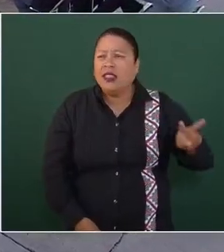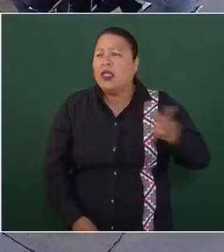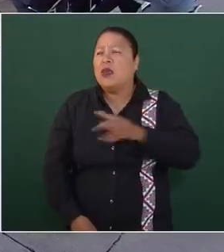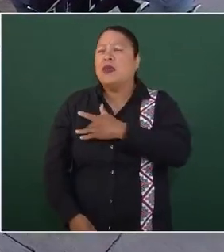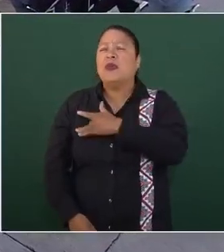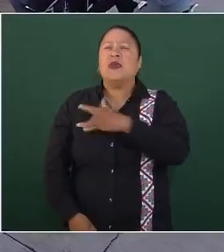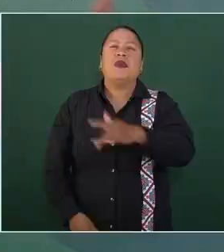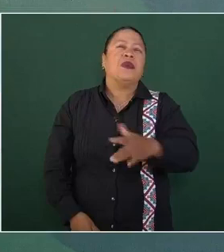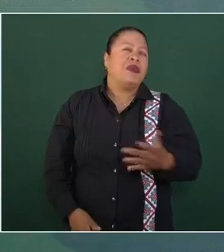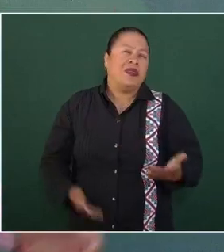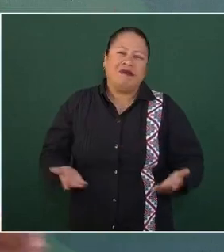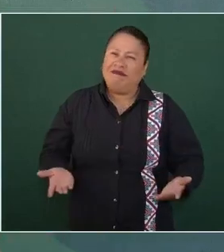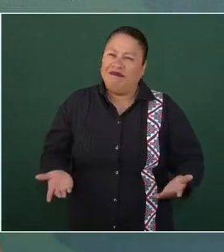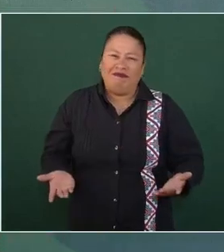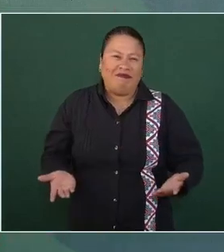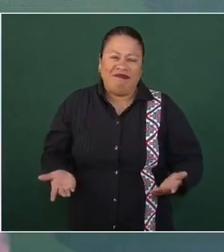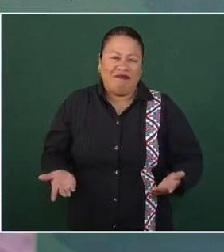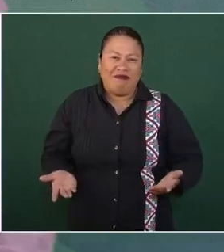es un pueblo